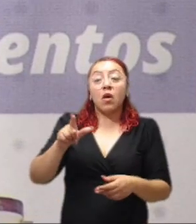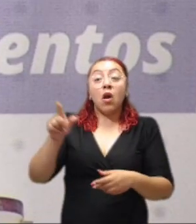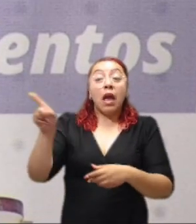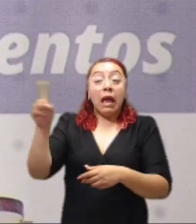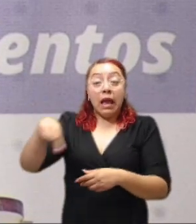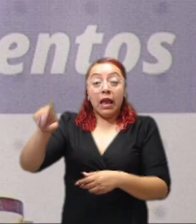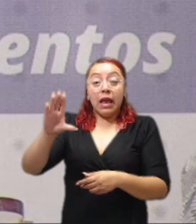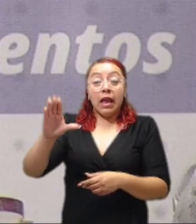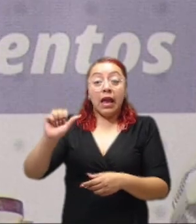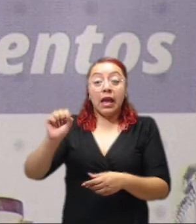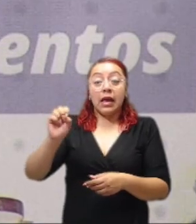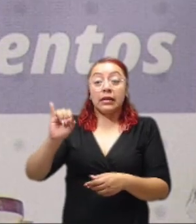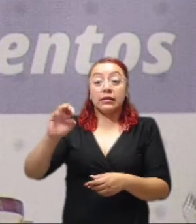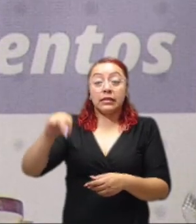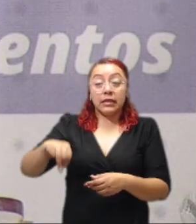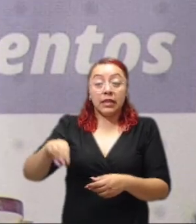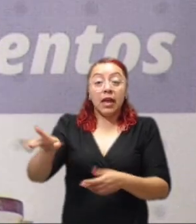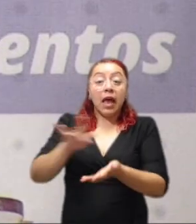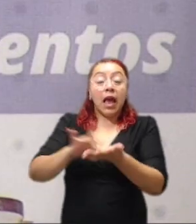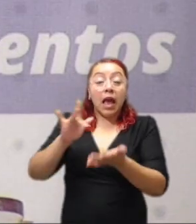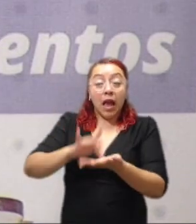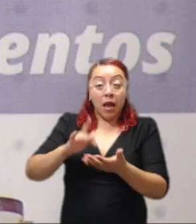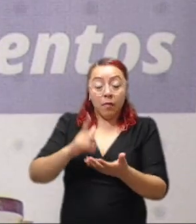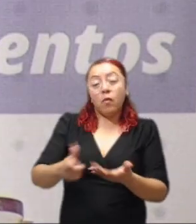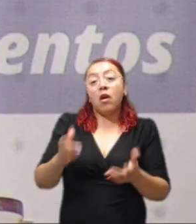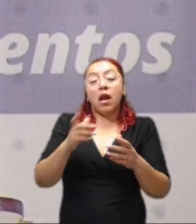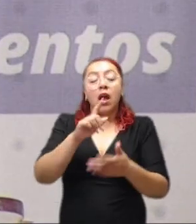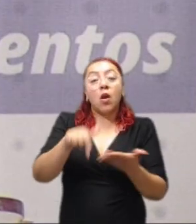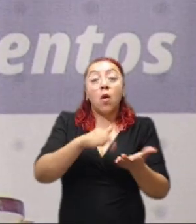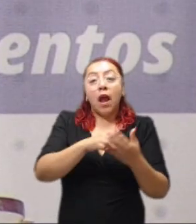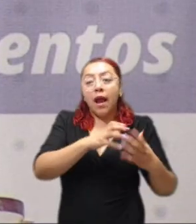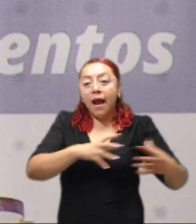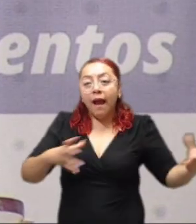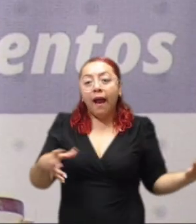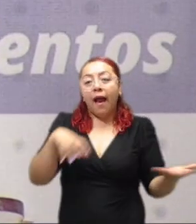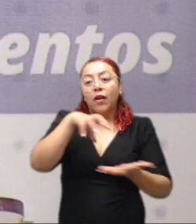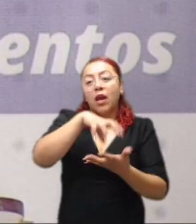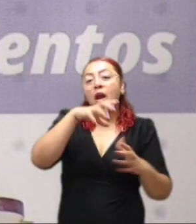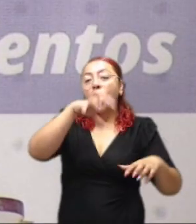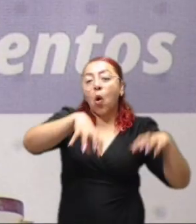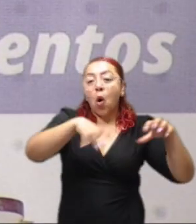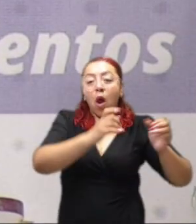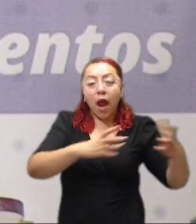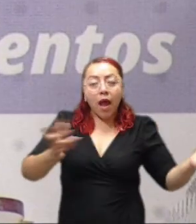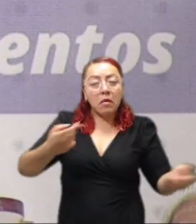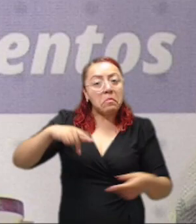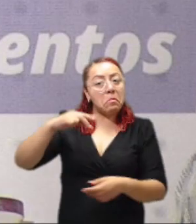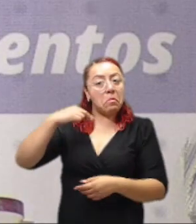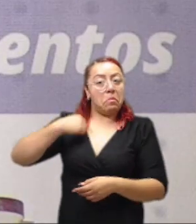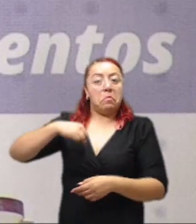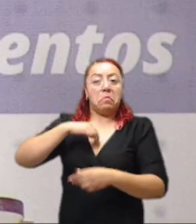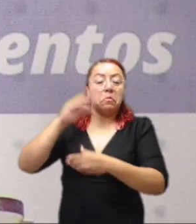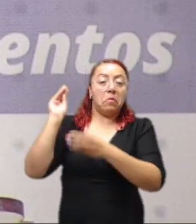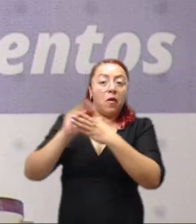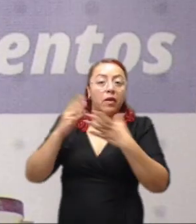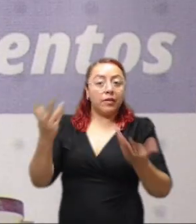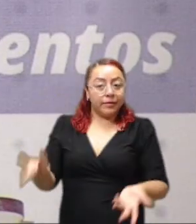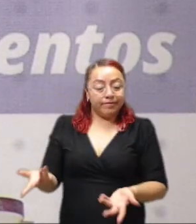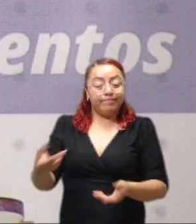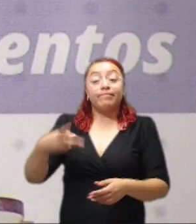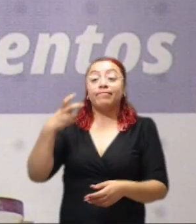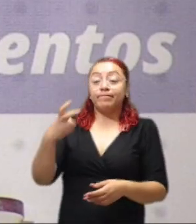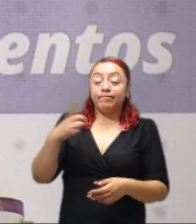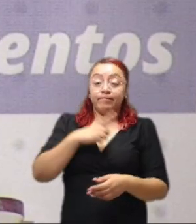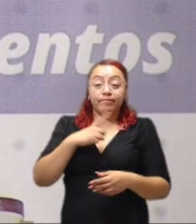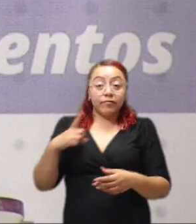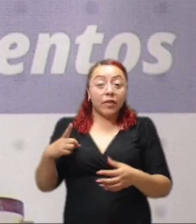quedamos fuera Tendremos que trabajar de la mano con Kim Pero alternamente esto va solucionado también con capacitaciones